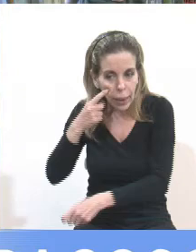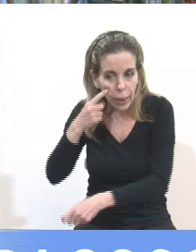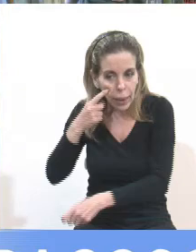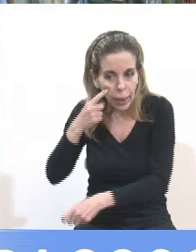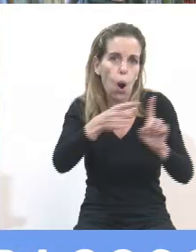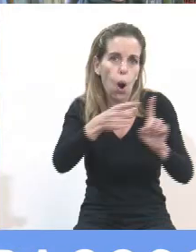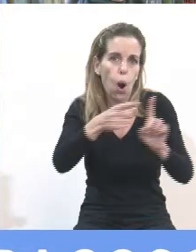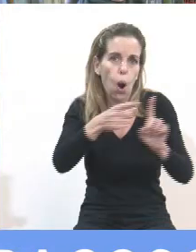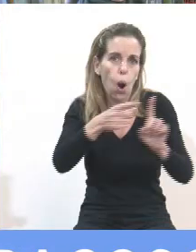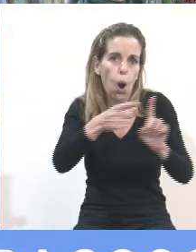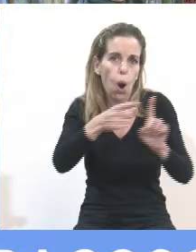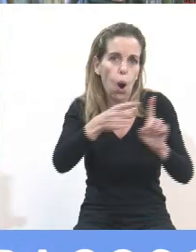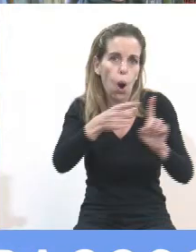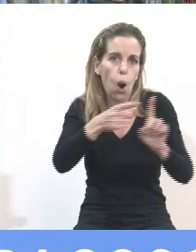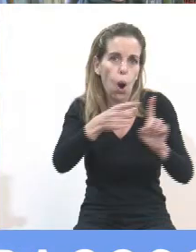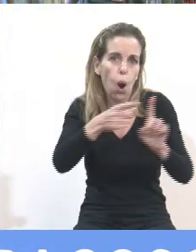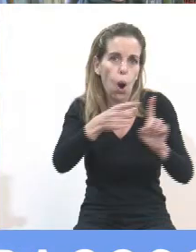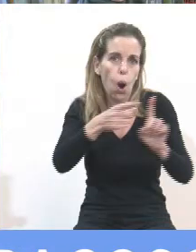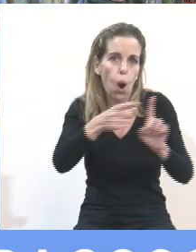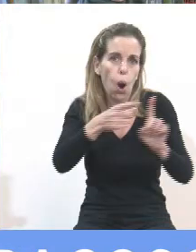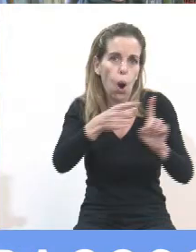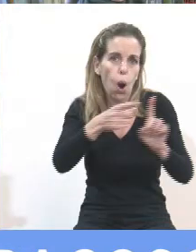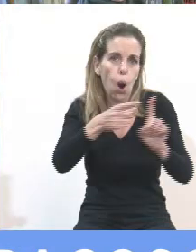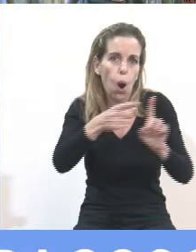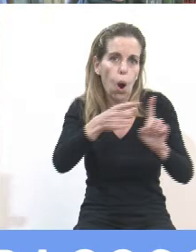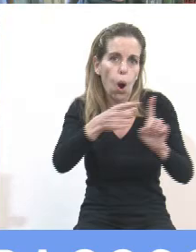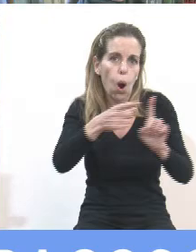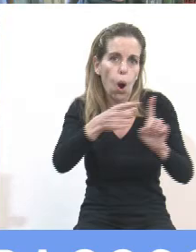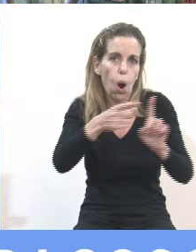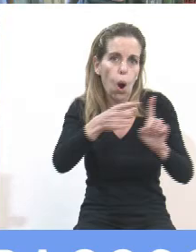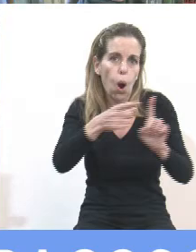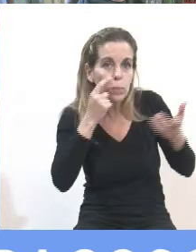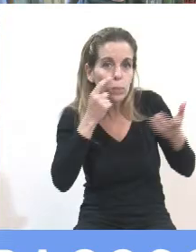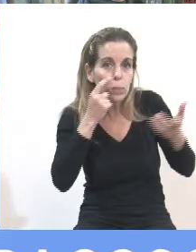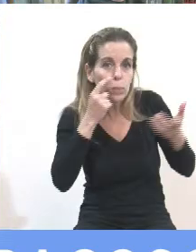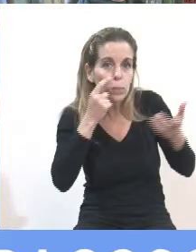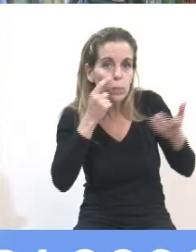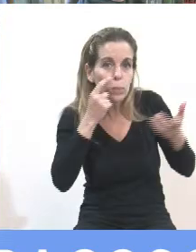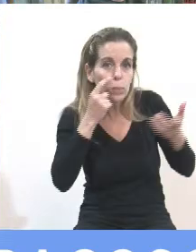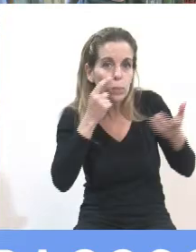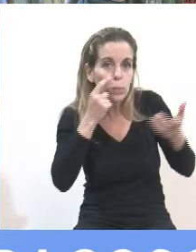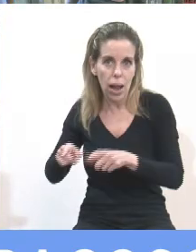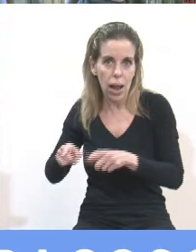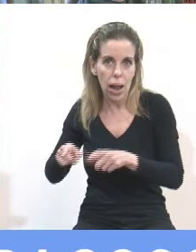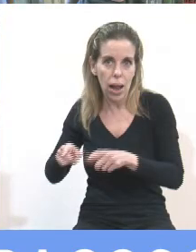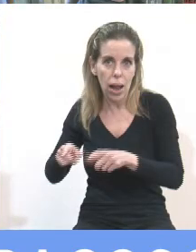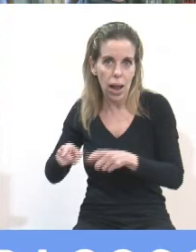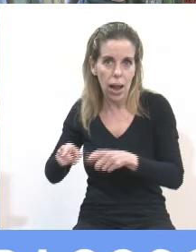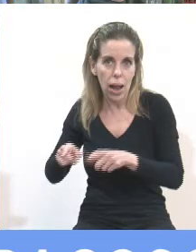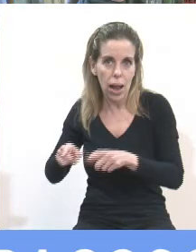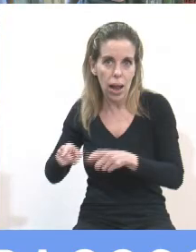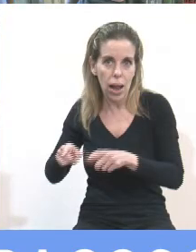el exterior, publicar fotografías suyas tomadas en su propia celda. Este caso